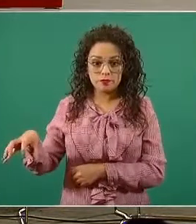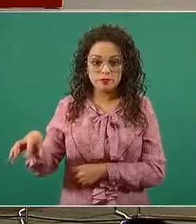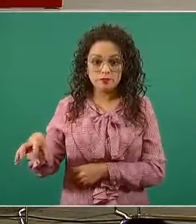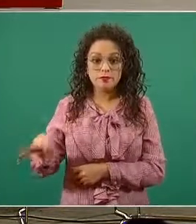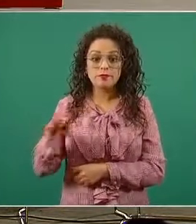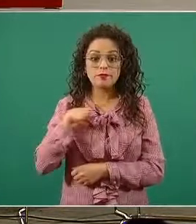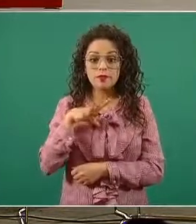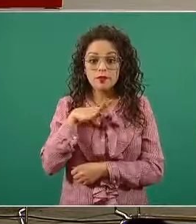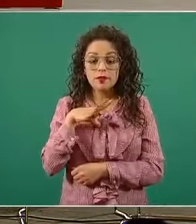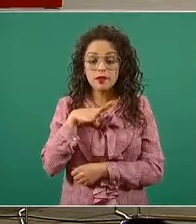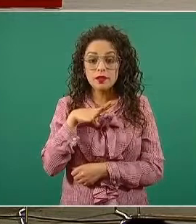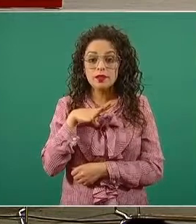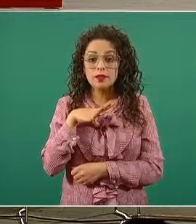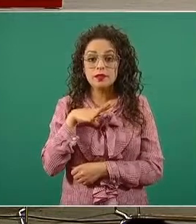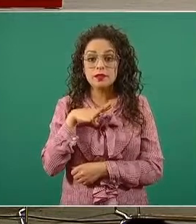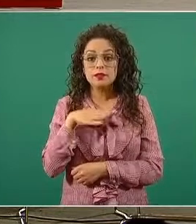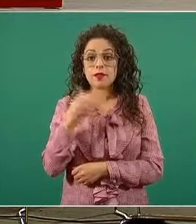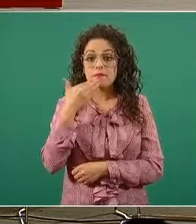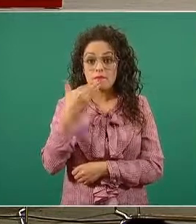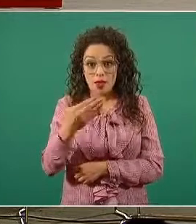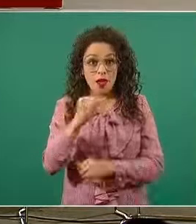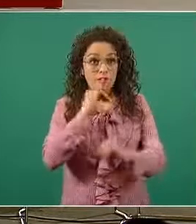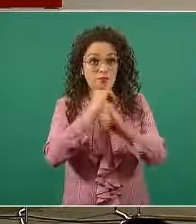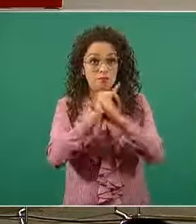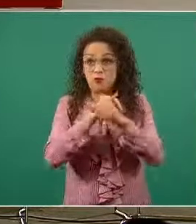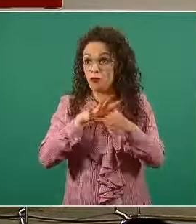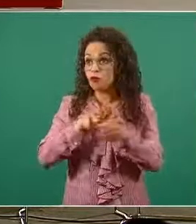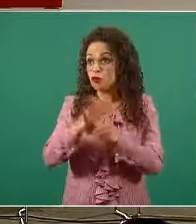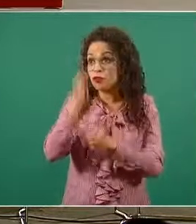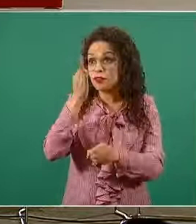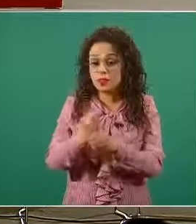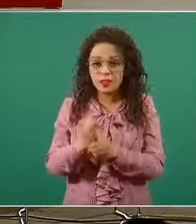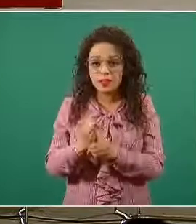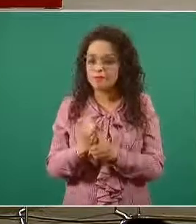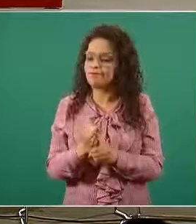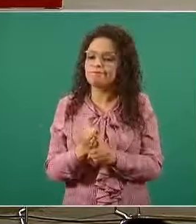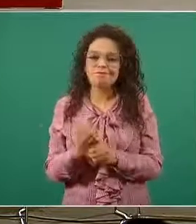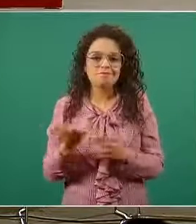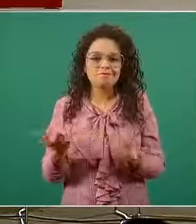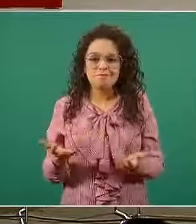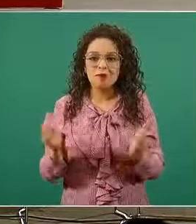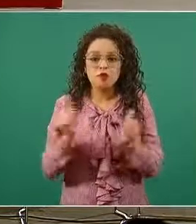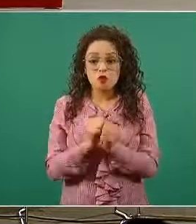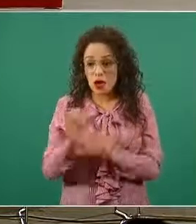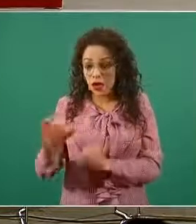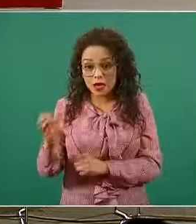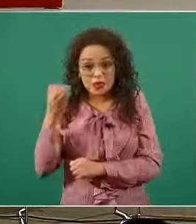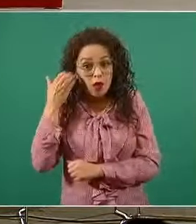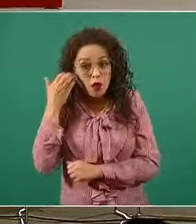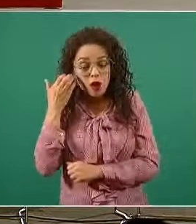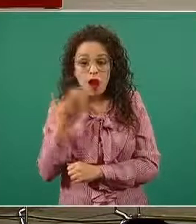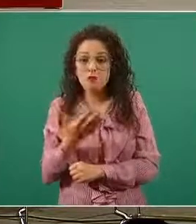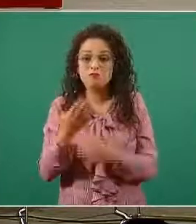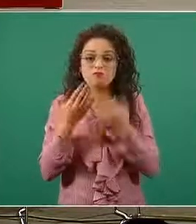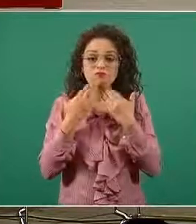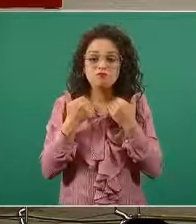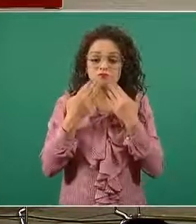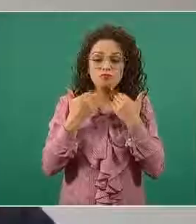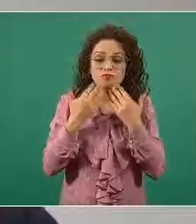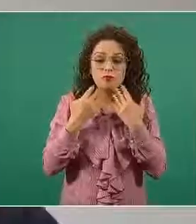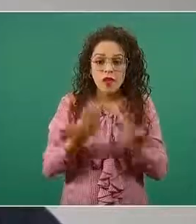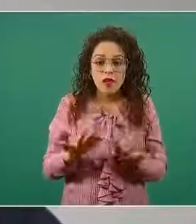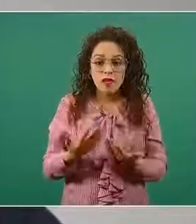de señales de internet a través de teléfonos celulares o ni siquiera la presencia de internet de ningún tipo. Entonces, una